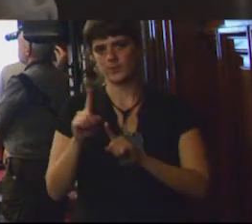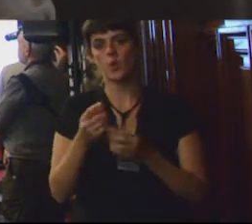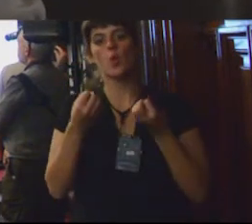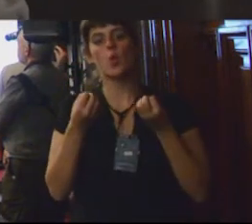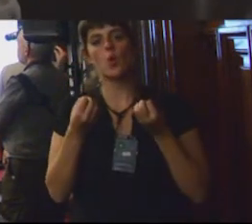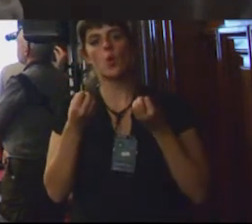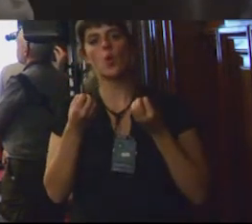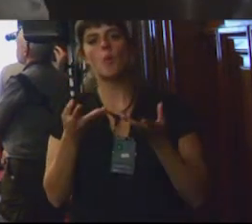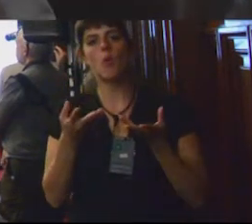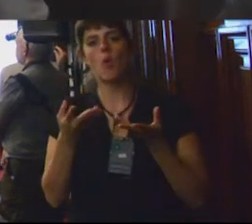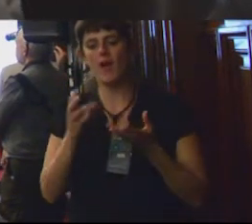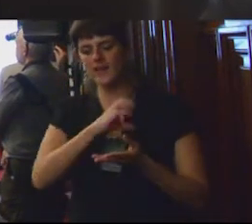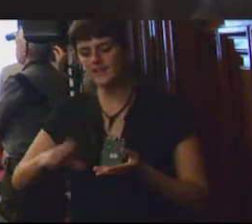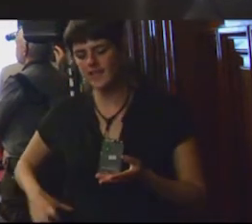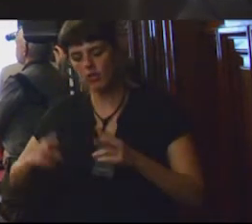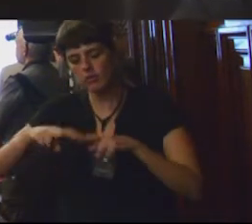parte del Estado